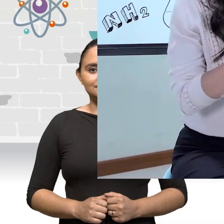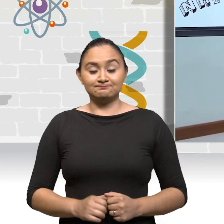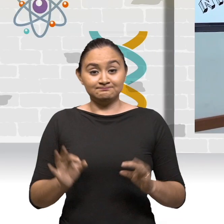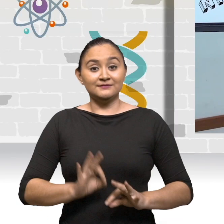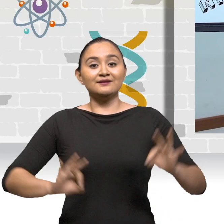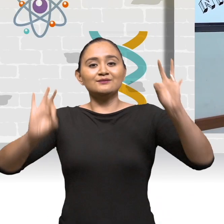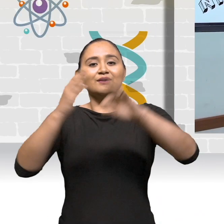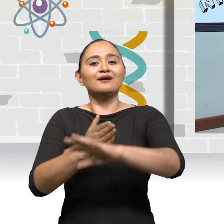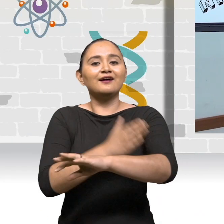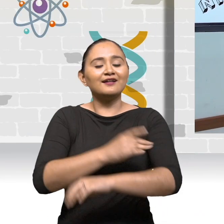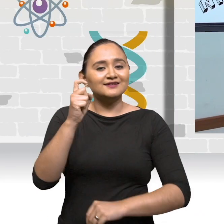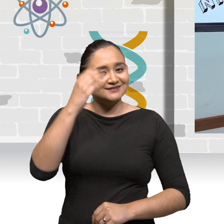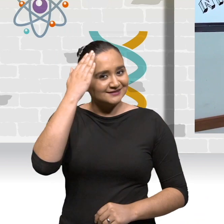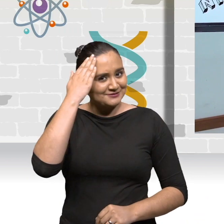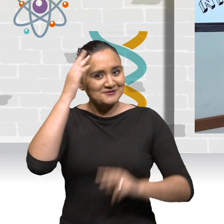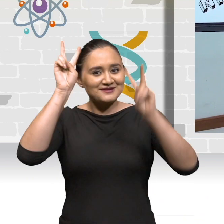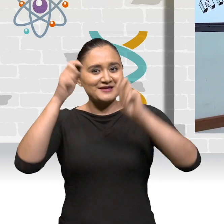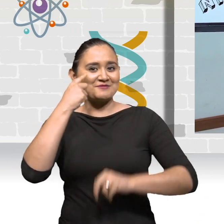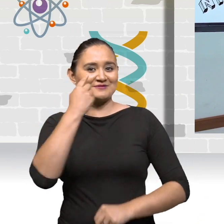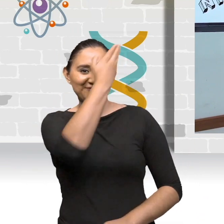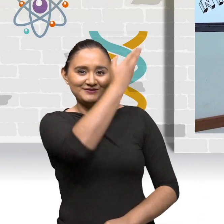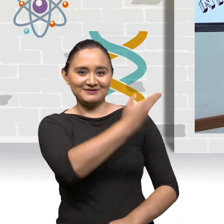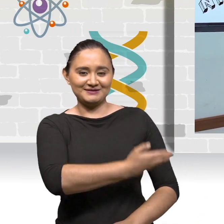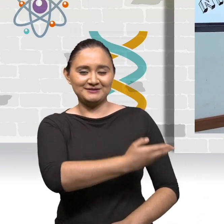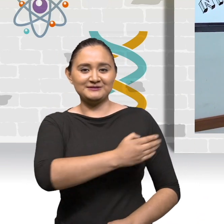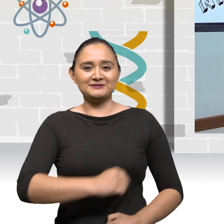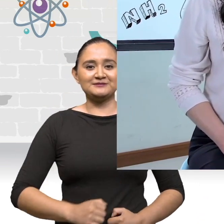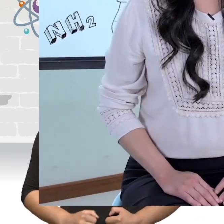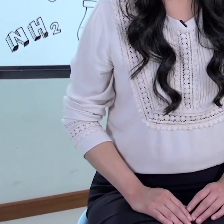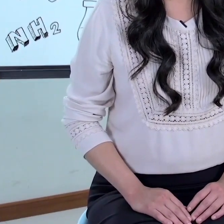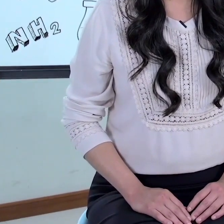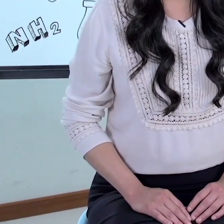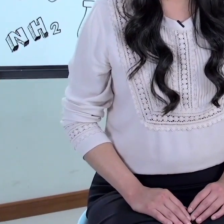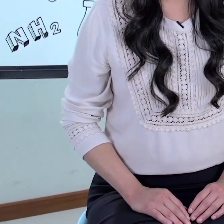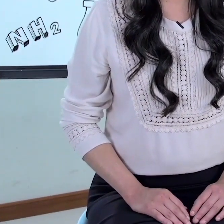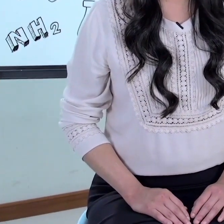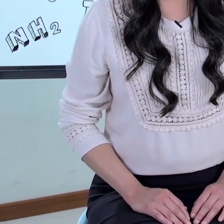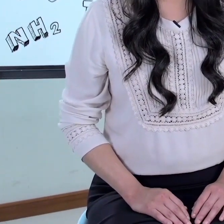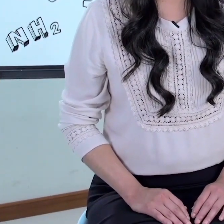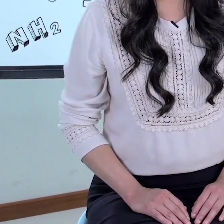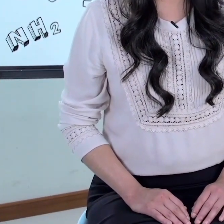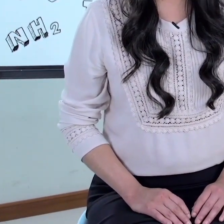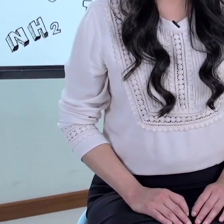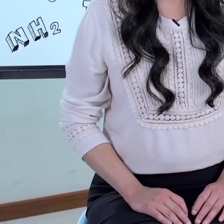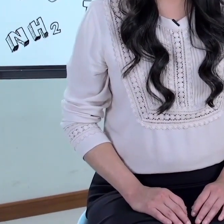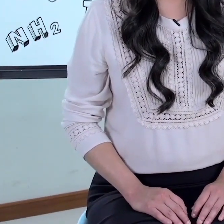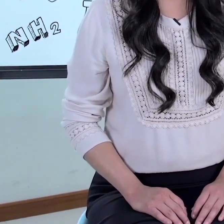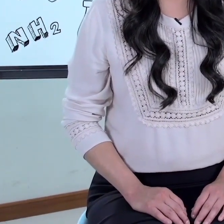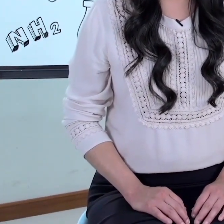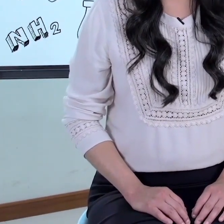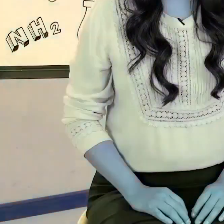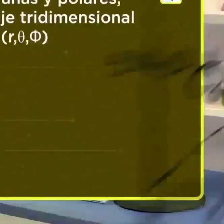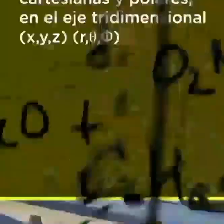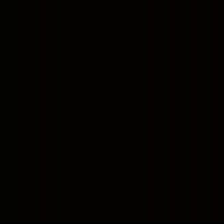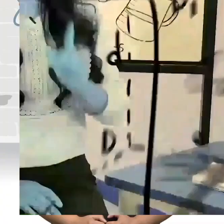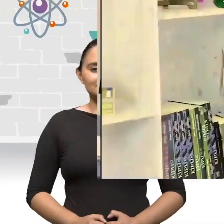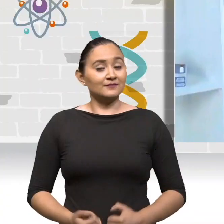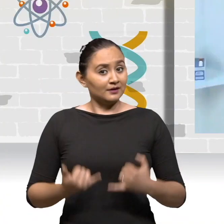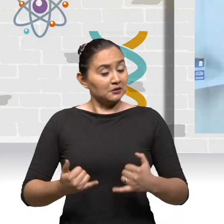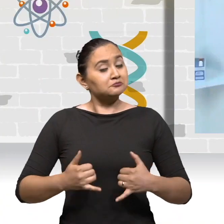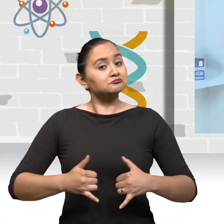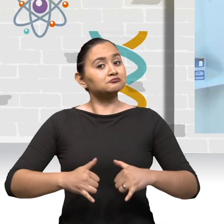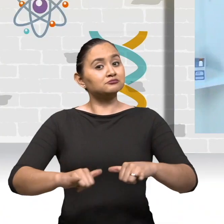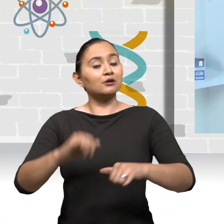para entender mejor la clase de hoy debes conocer sobre las coordenadas cartesianas y polares en un eje tridimensional